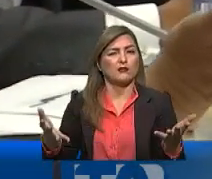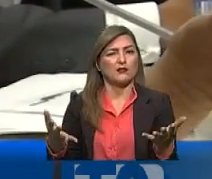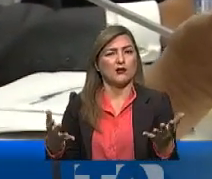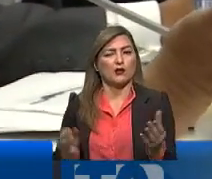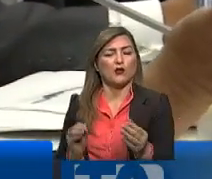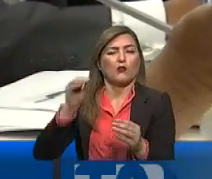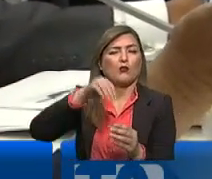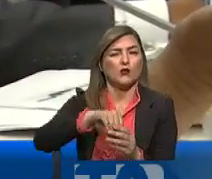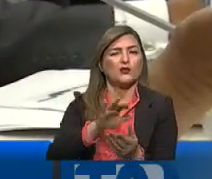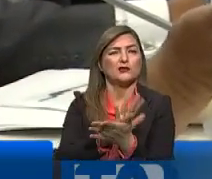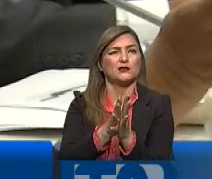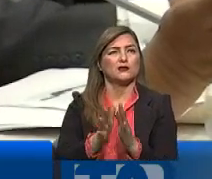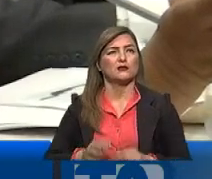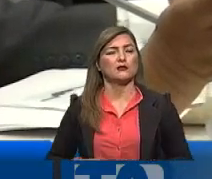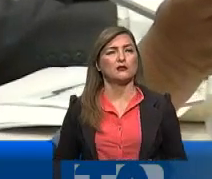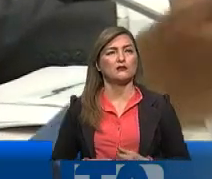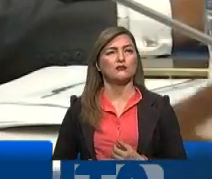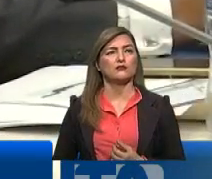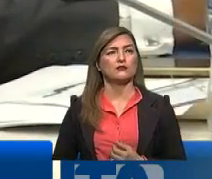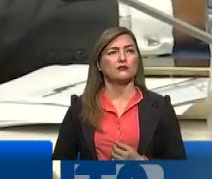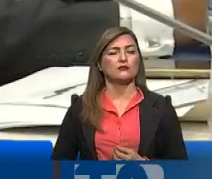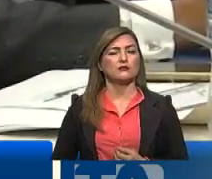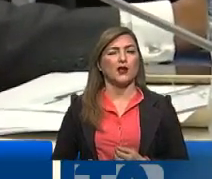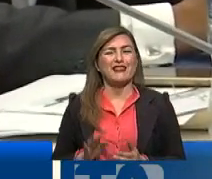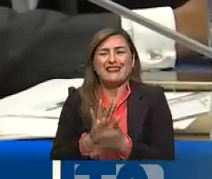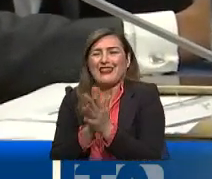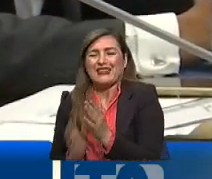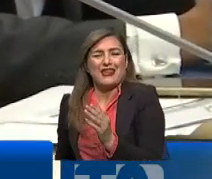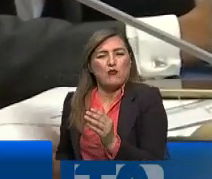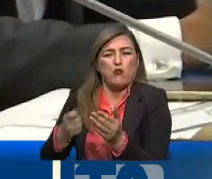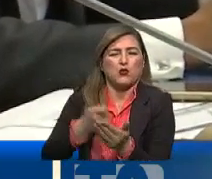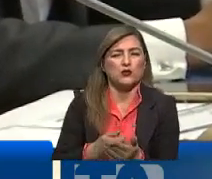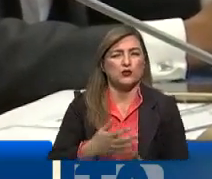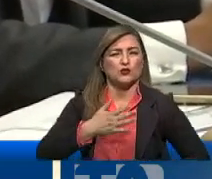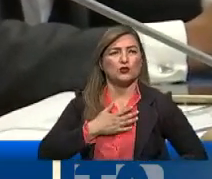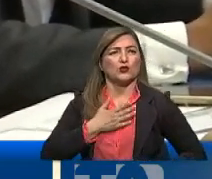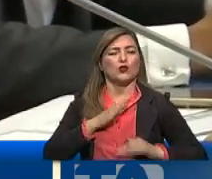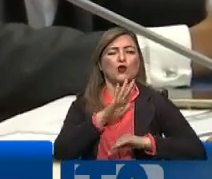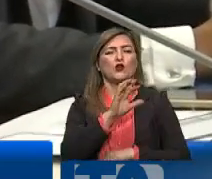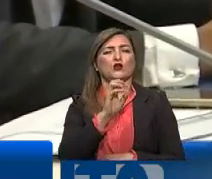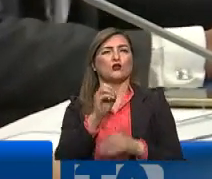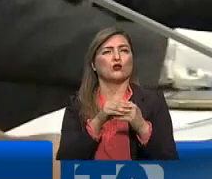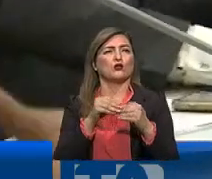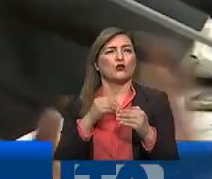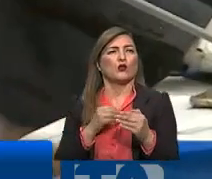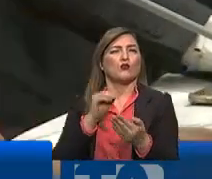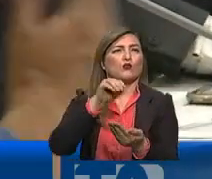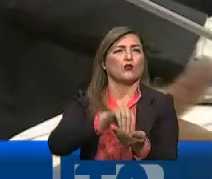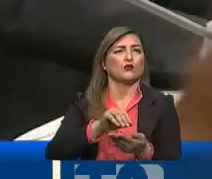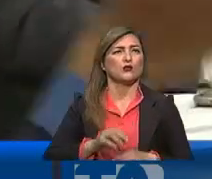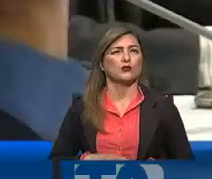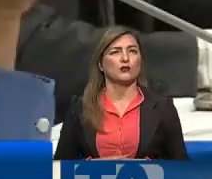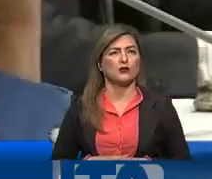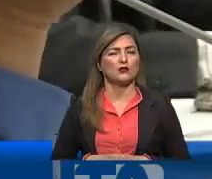nada, absolutamente, perdónenme, nadie puso nada, yo comprometí, yo, Patricio Guayaquil, $500, pero dentro